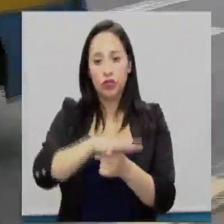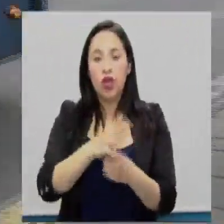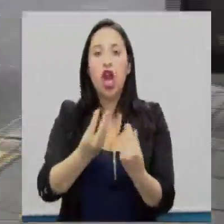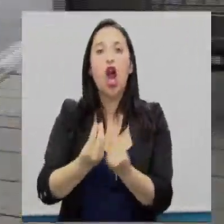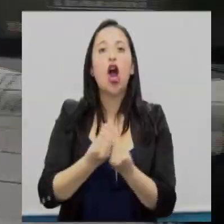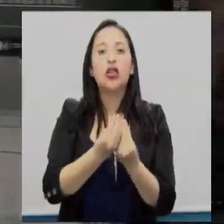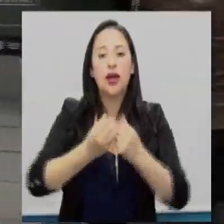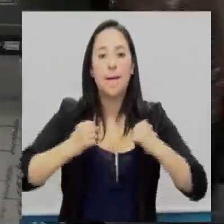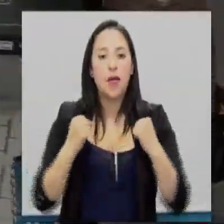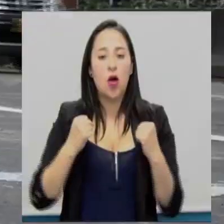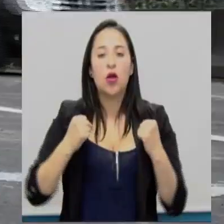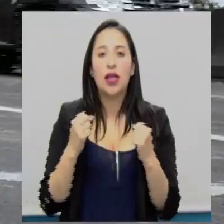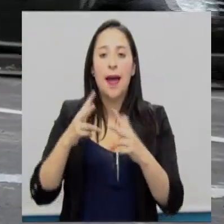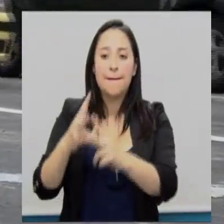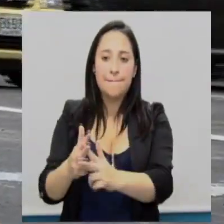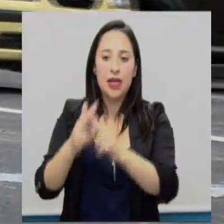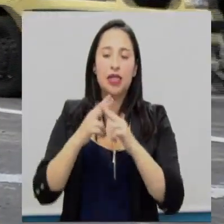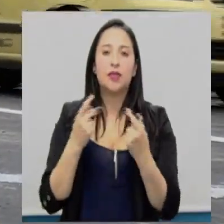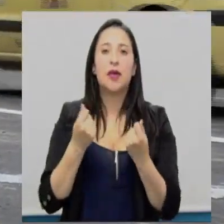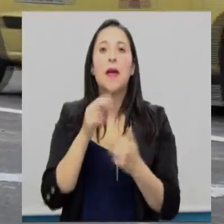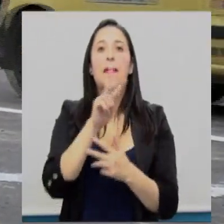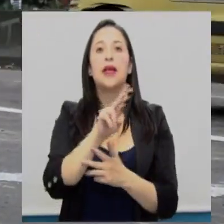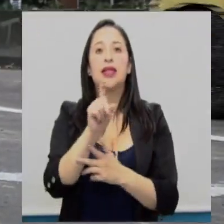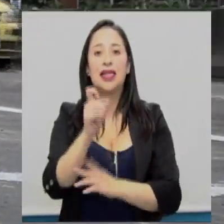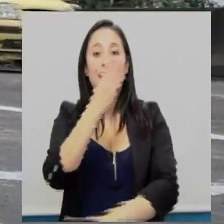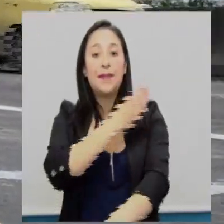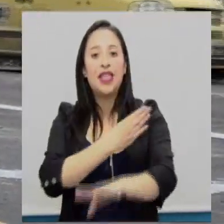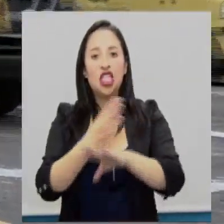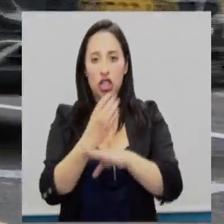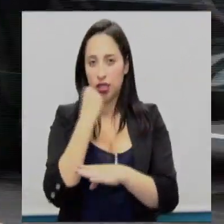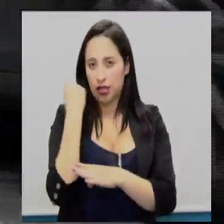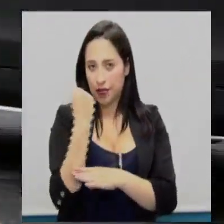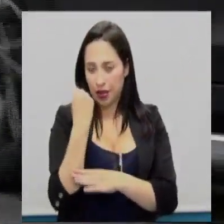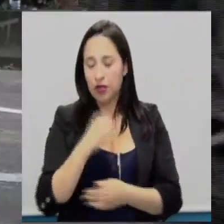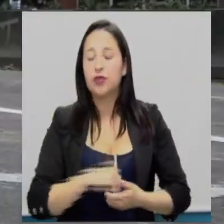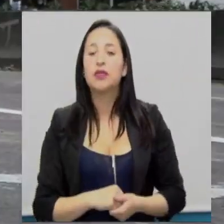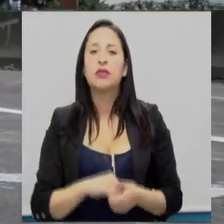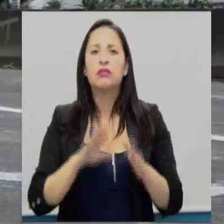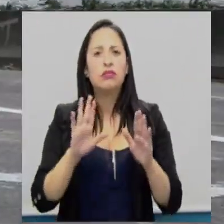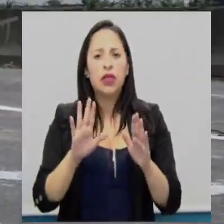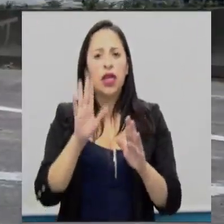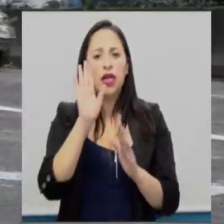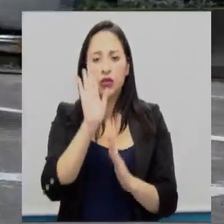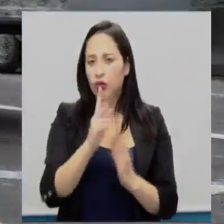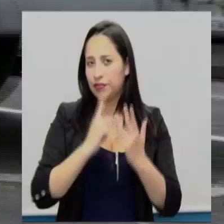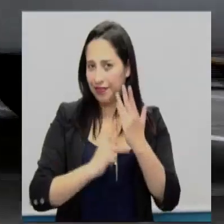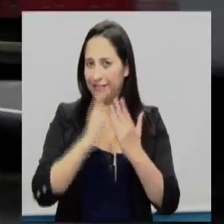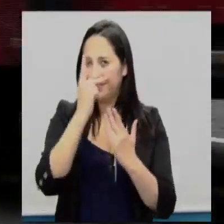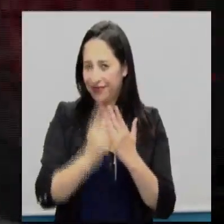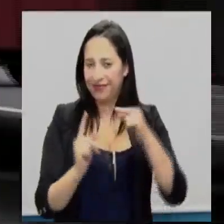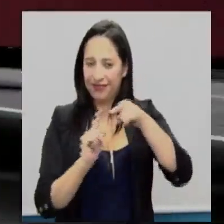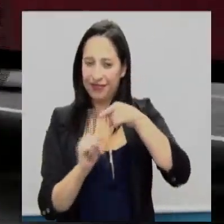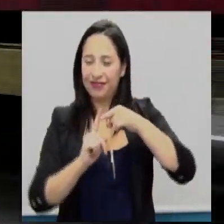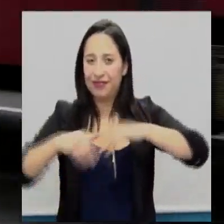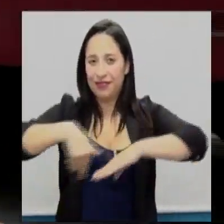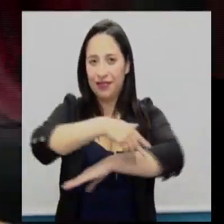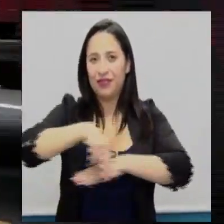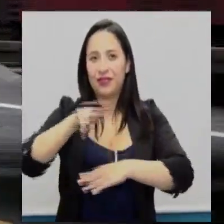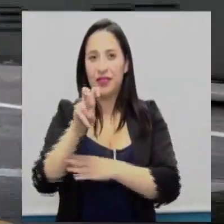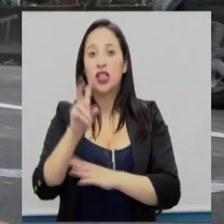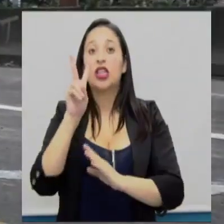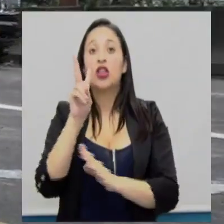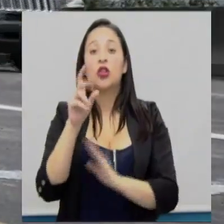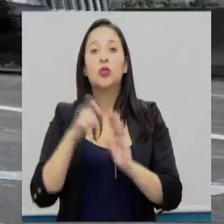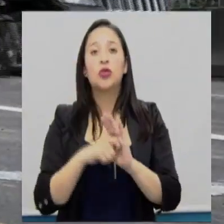solicitado ante el Consejo de Bogotá cupos de endeudamiento por valor de 26 billones de pesos y específicamente para este proyecto